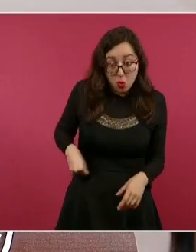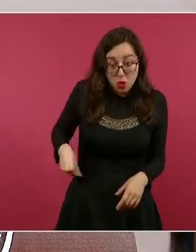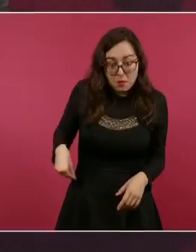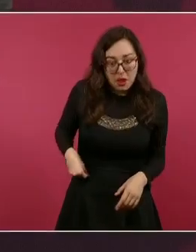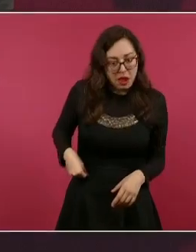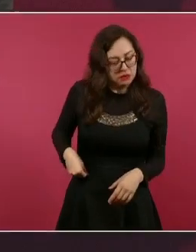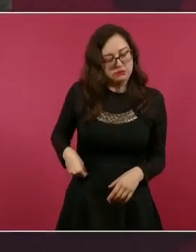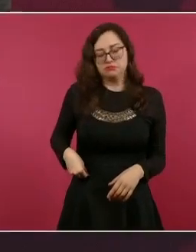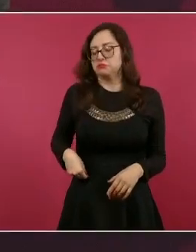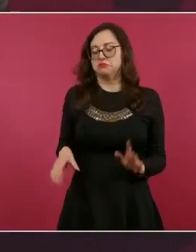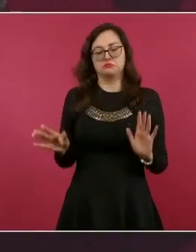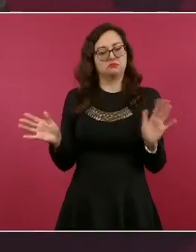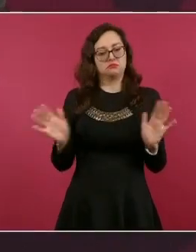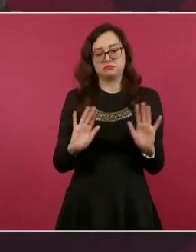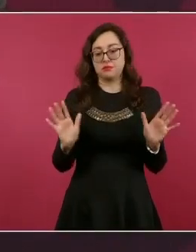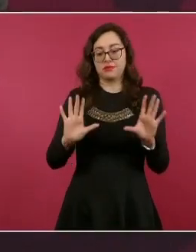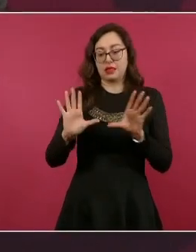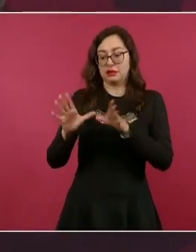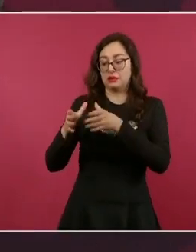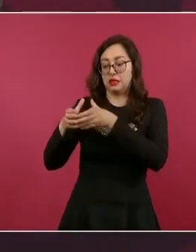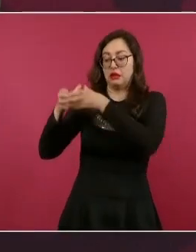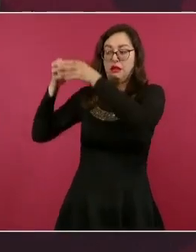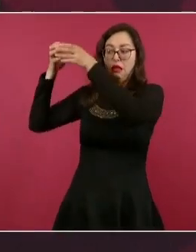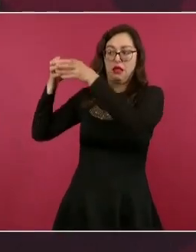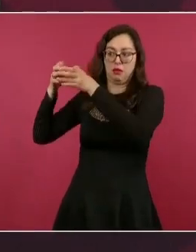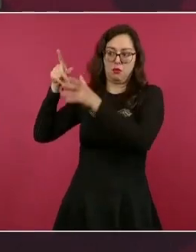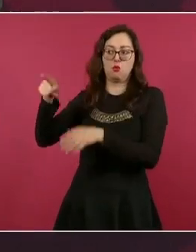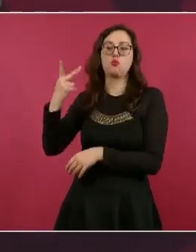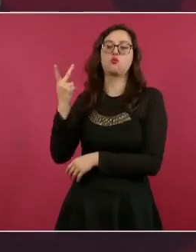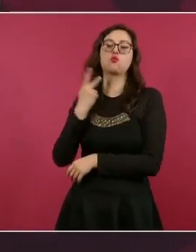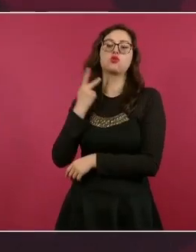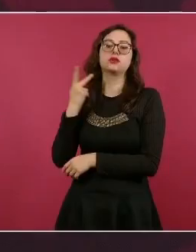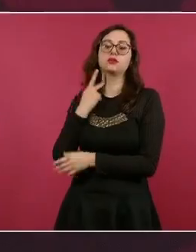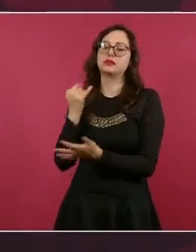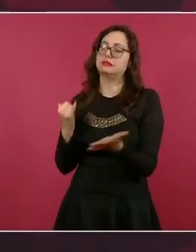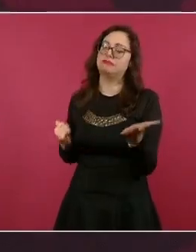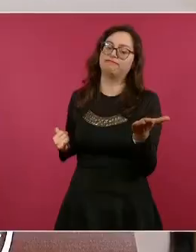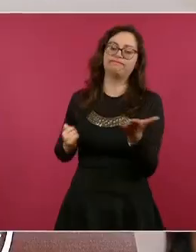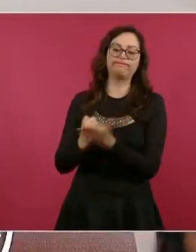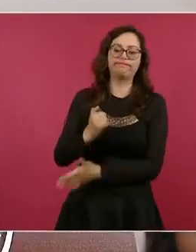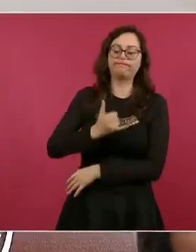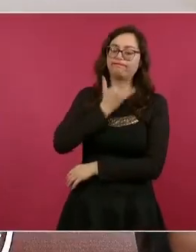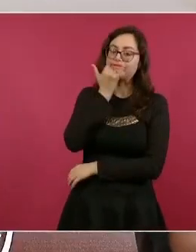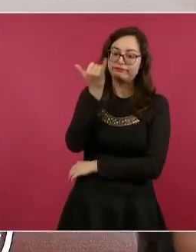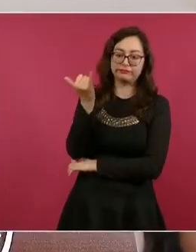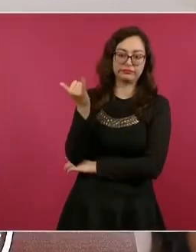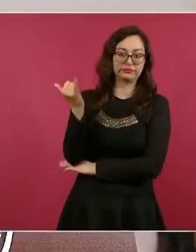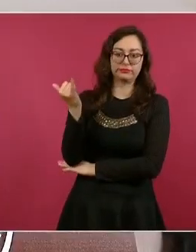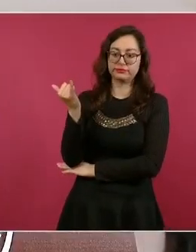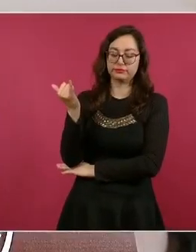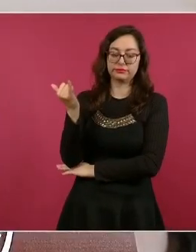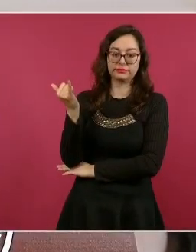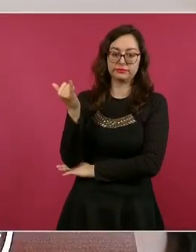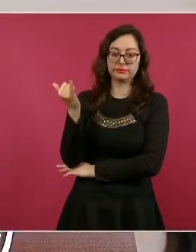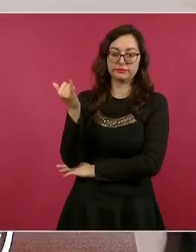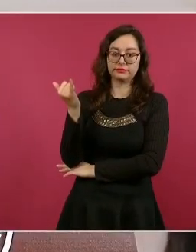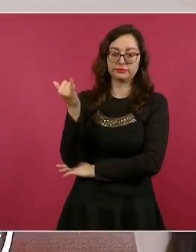Estas son decisiones mal tomadas en la cúpula